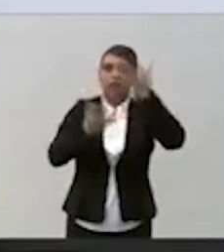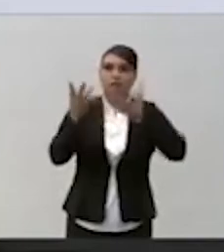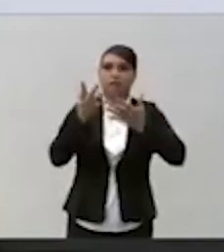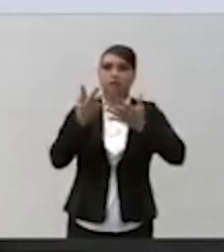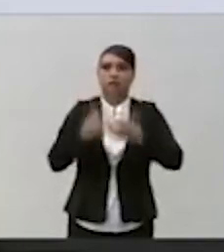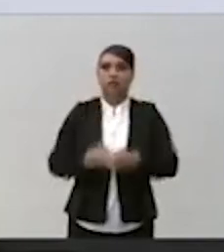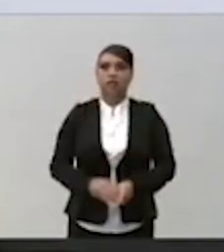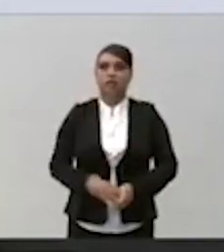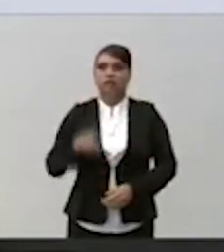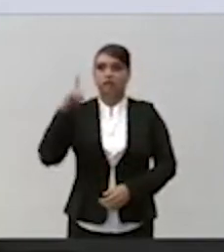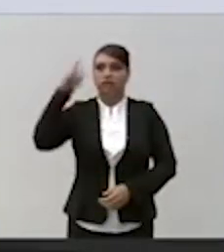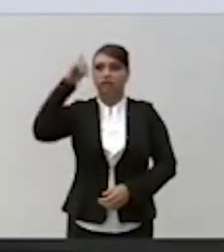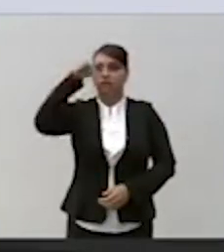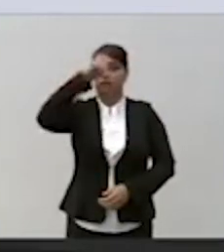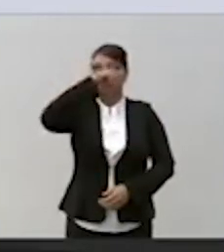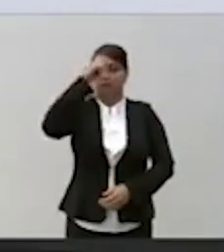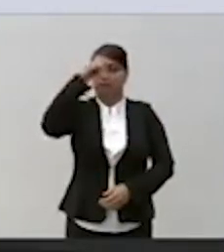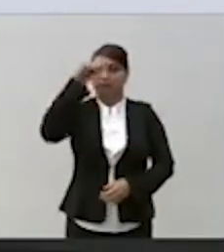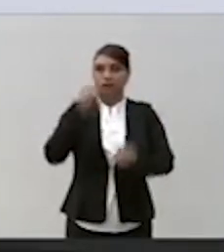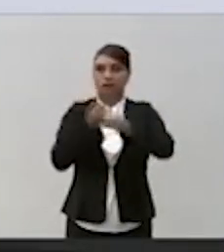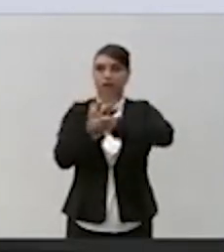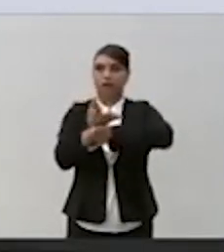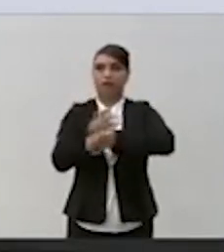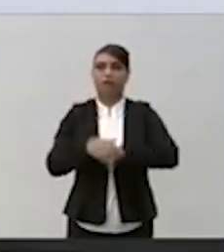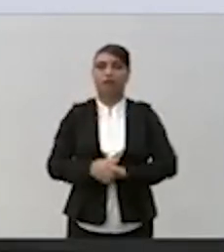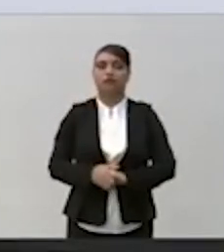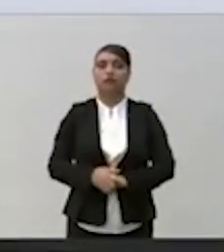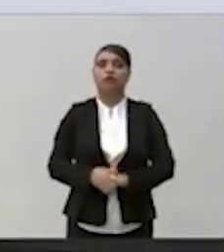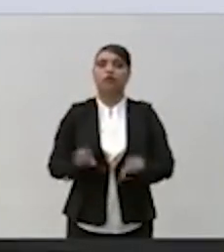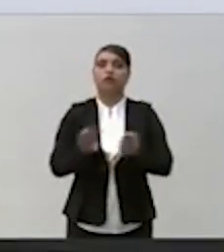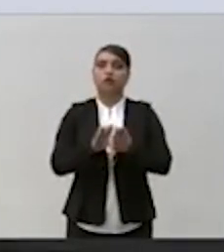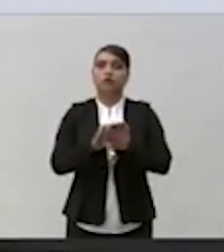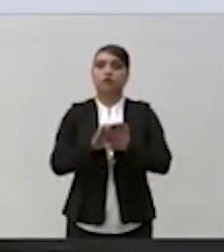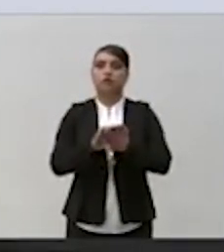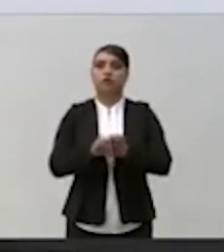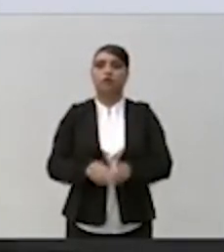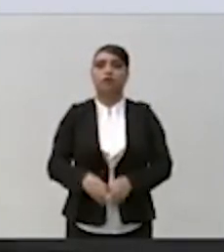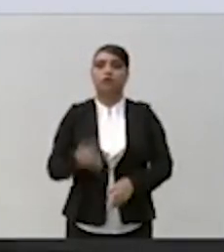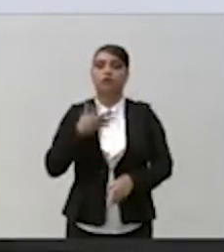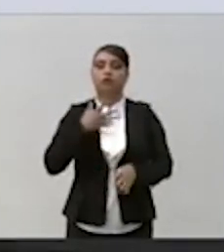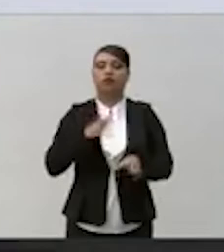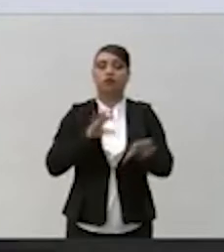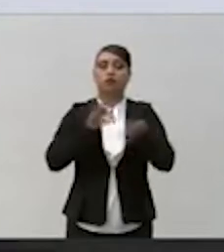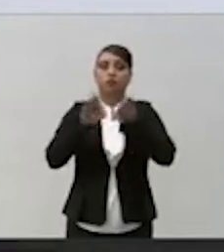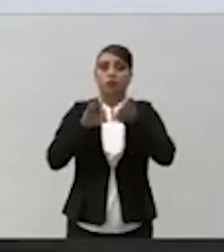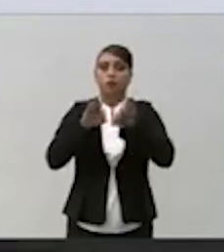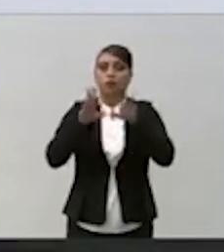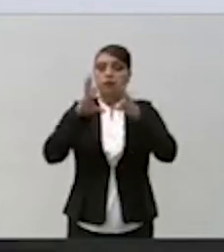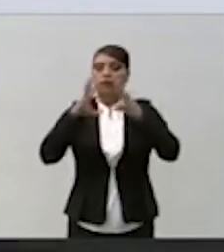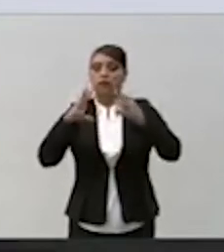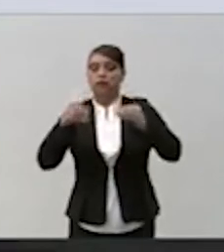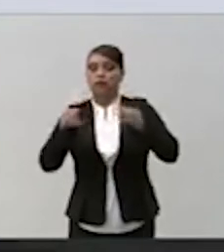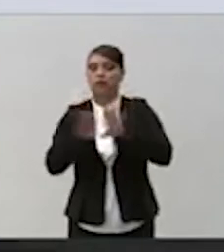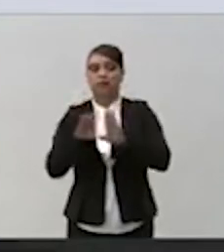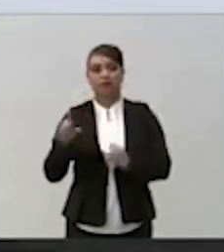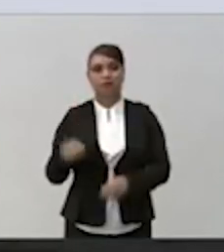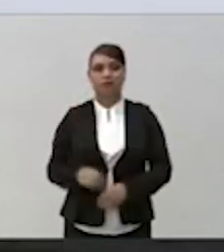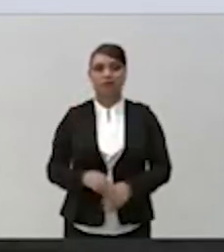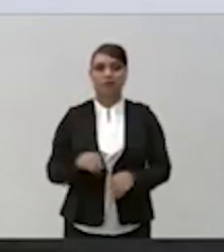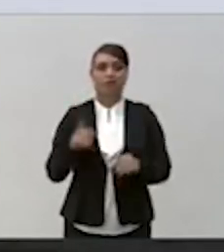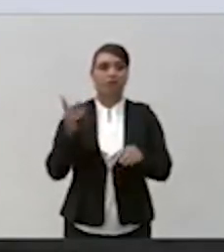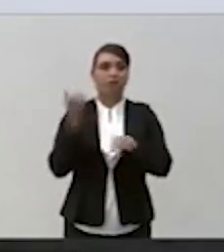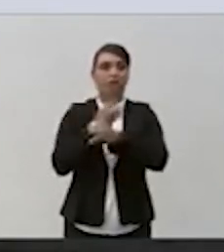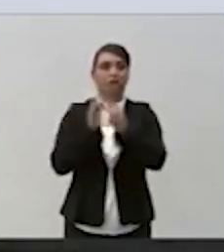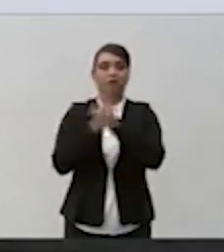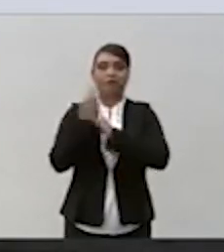por no tener recursos para lo básico del funcionamiento de los servicios a la población sostuvo a nombre del bloque mientras que frente al